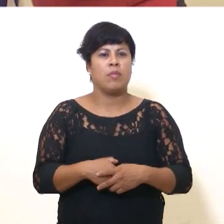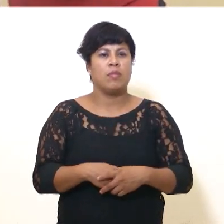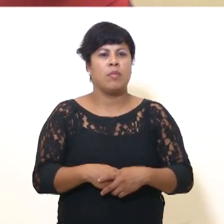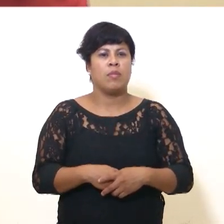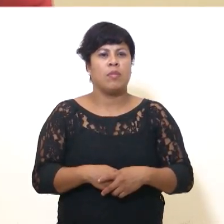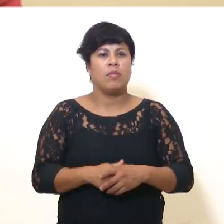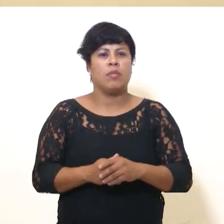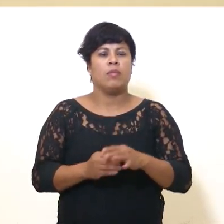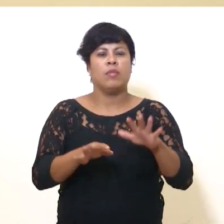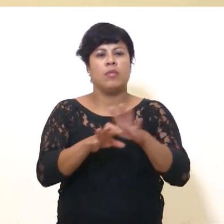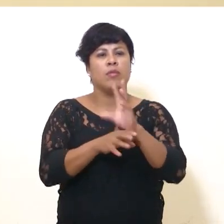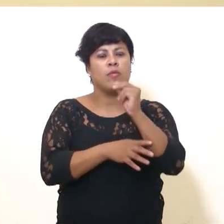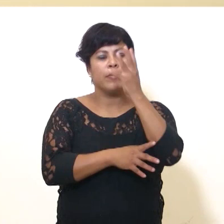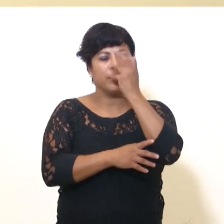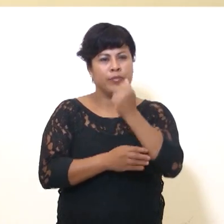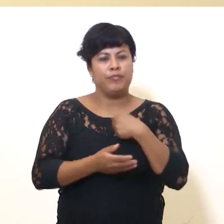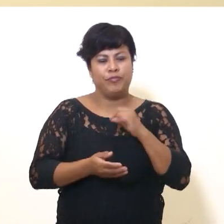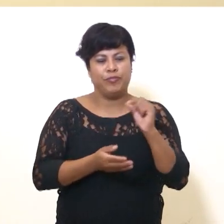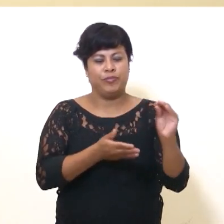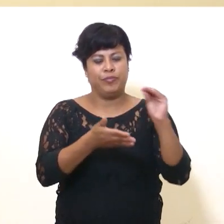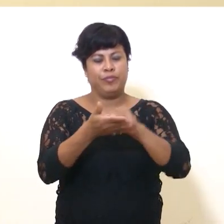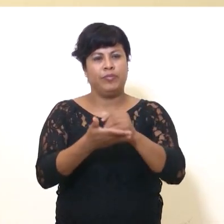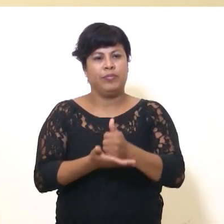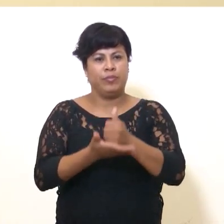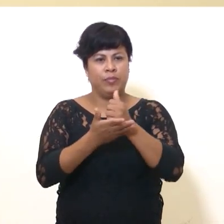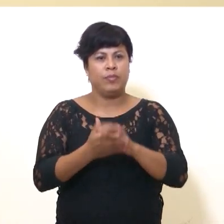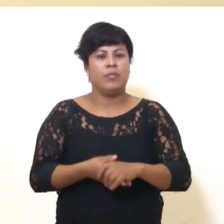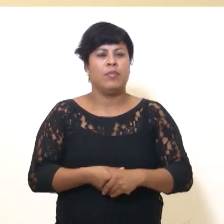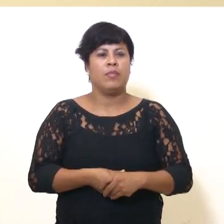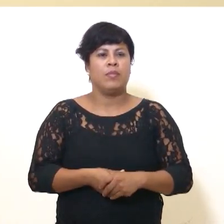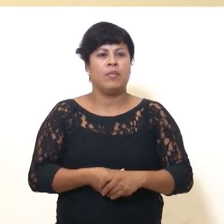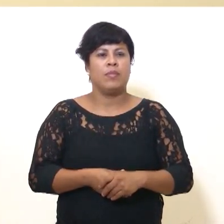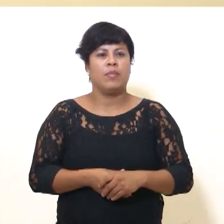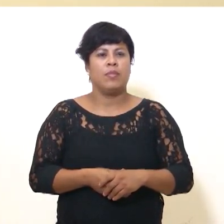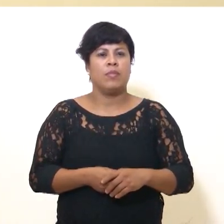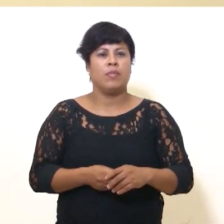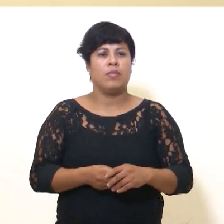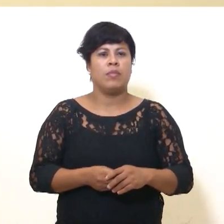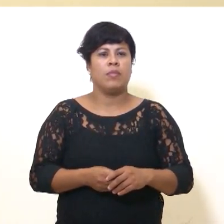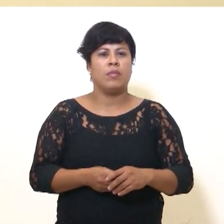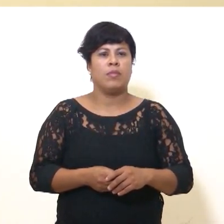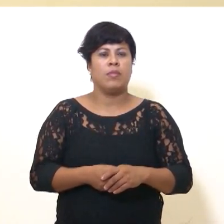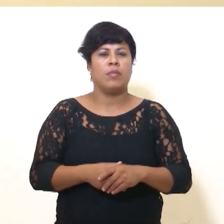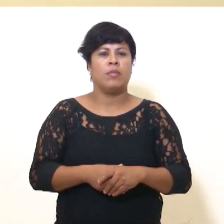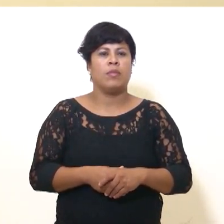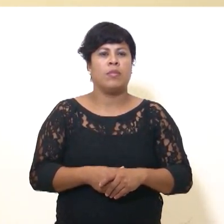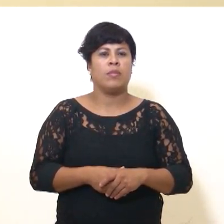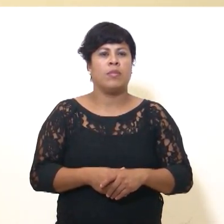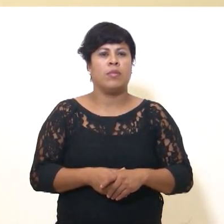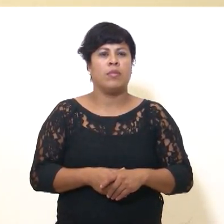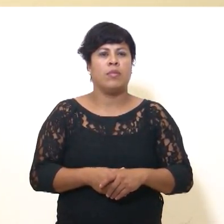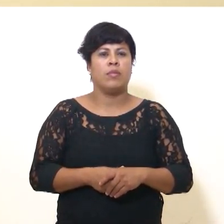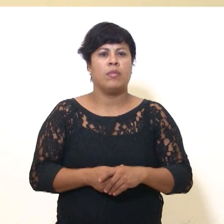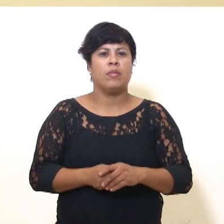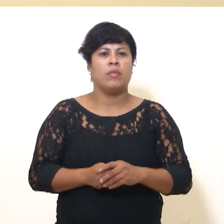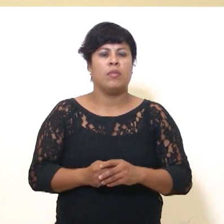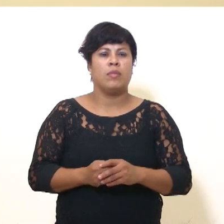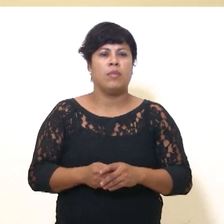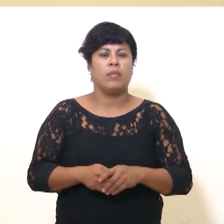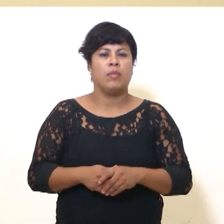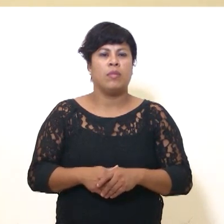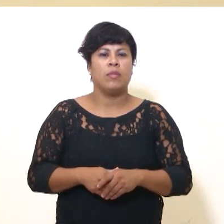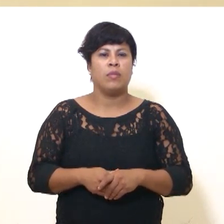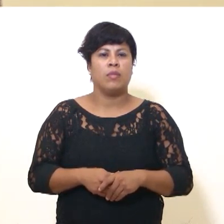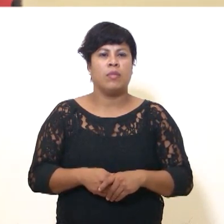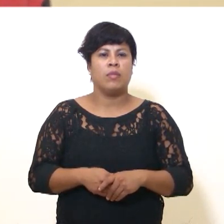tristes. Ahorita los ocupamos, muchachos. No se nos pongan tristes. Más hasta más. Les voy a poner para que se peguen bien bonito. ¿Sale?